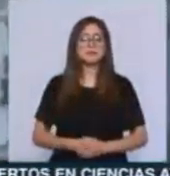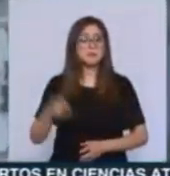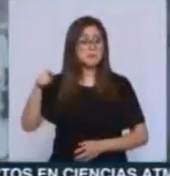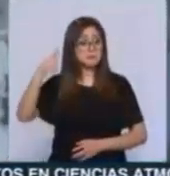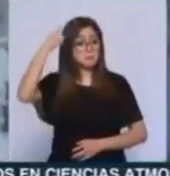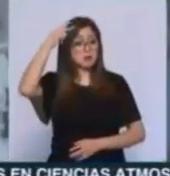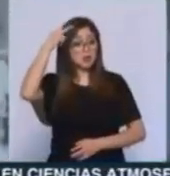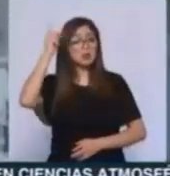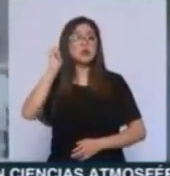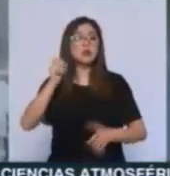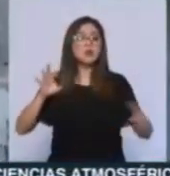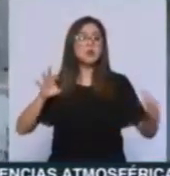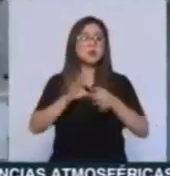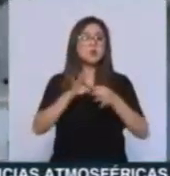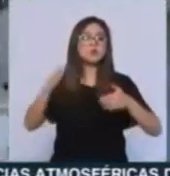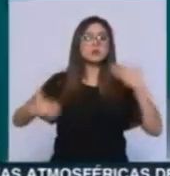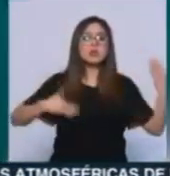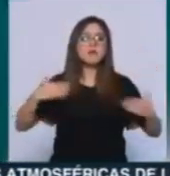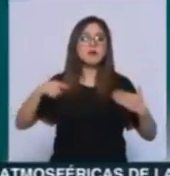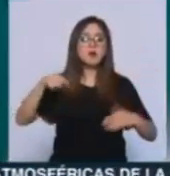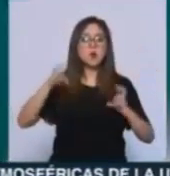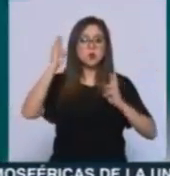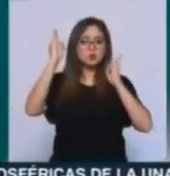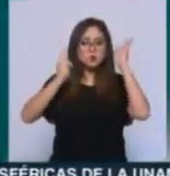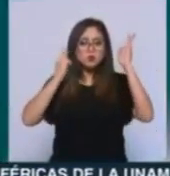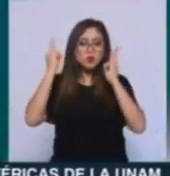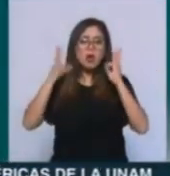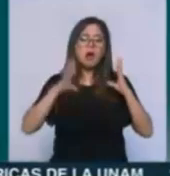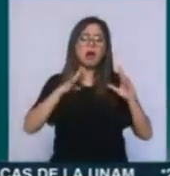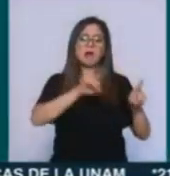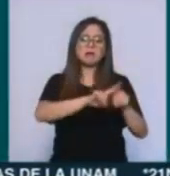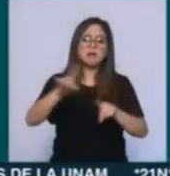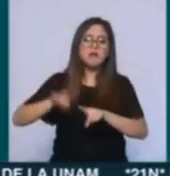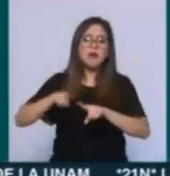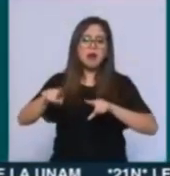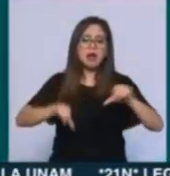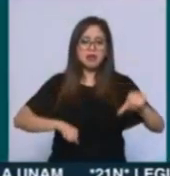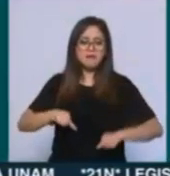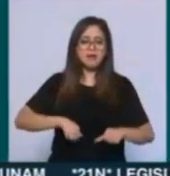Bellas Artes se une a la celebración de los museos, por lo que tendrá diversas